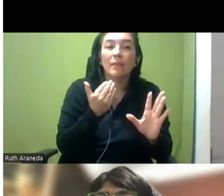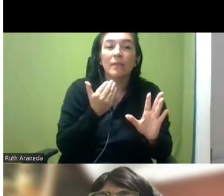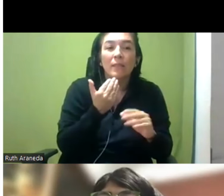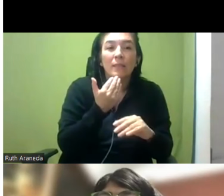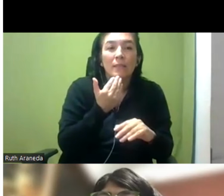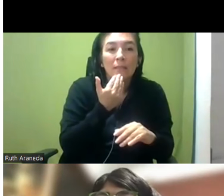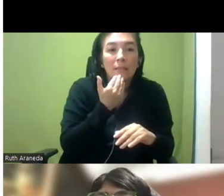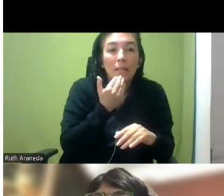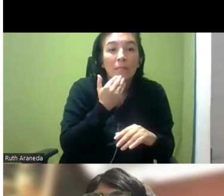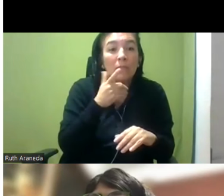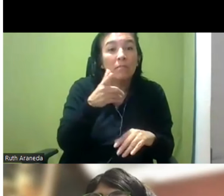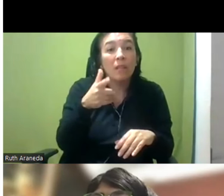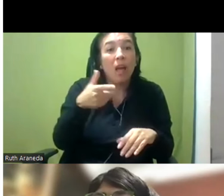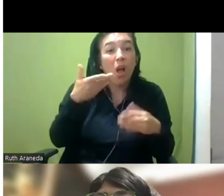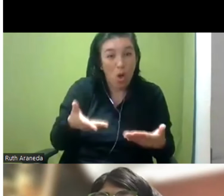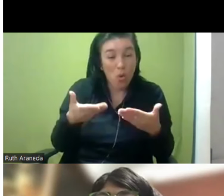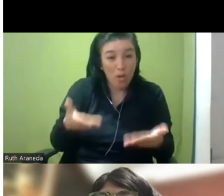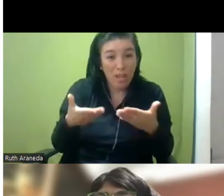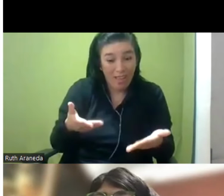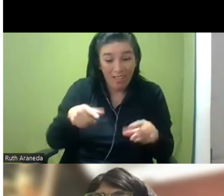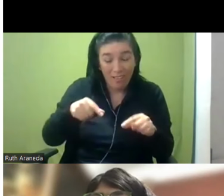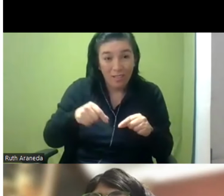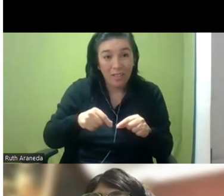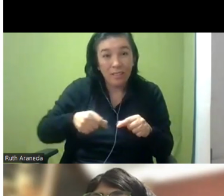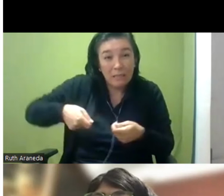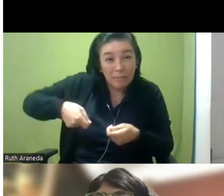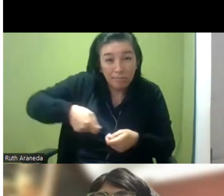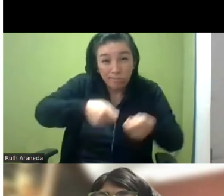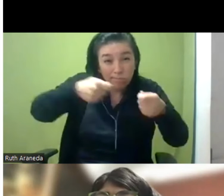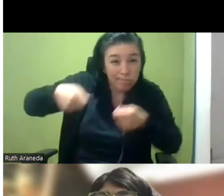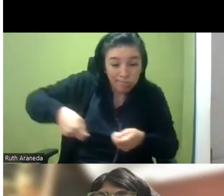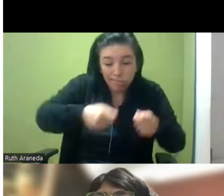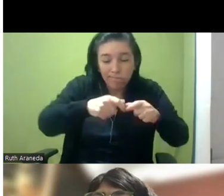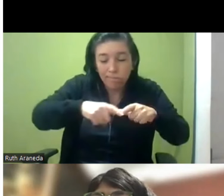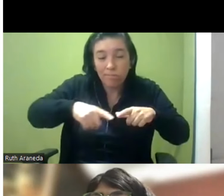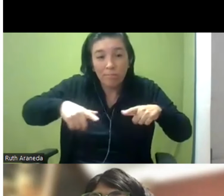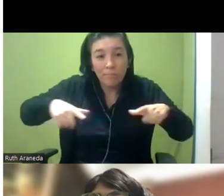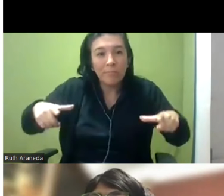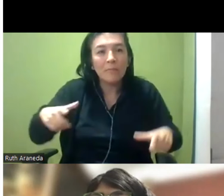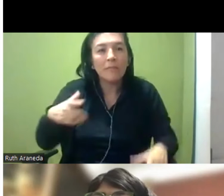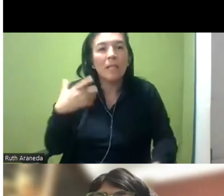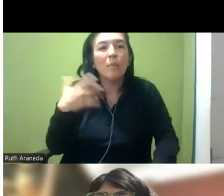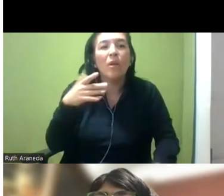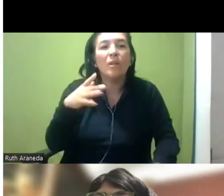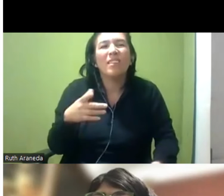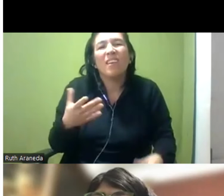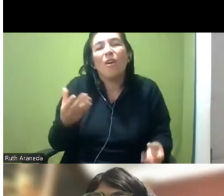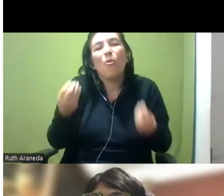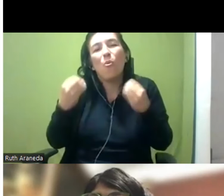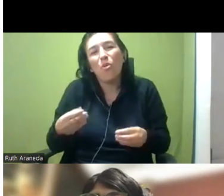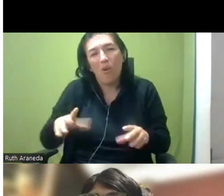lo que está exigiendo mucha excavación actualmente es el desarrollo inmobiliario,